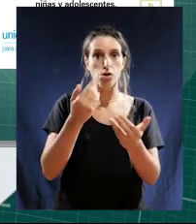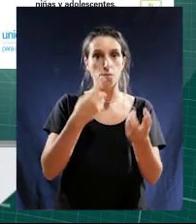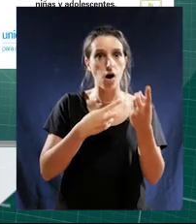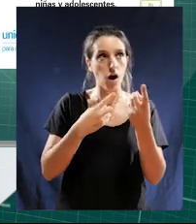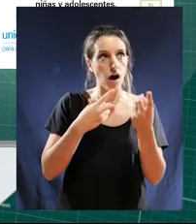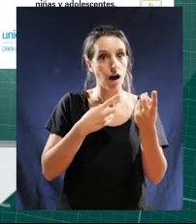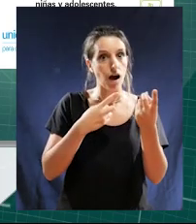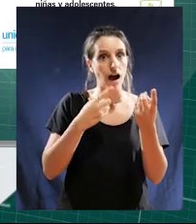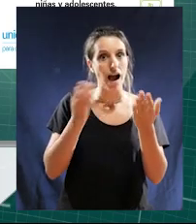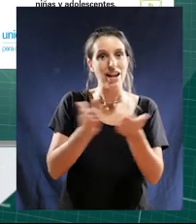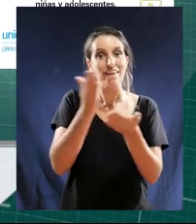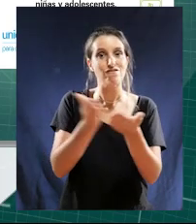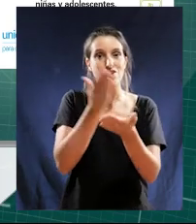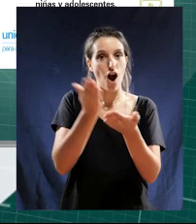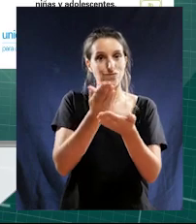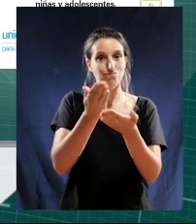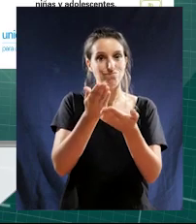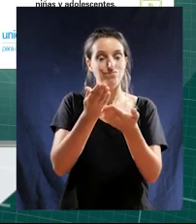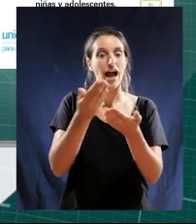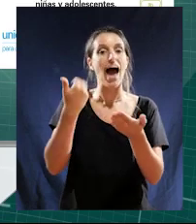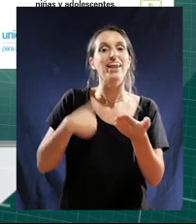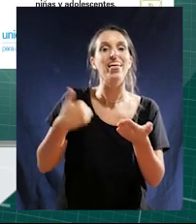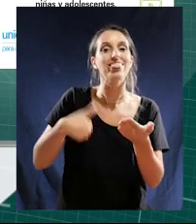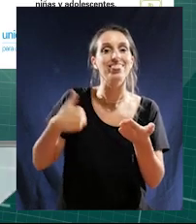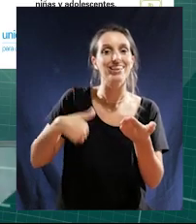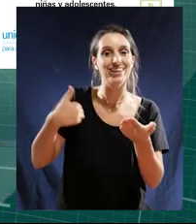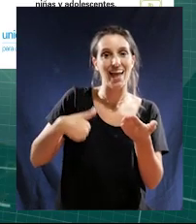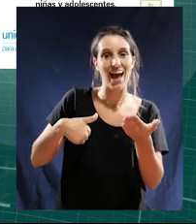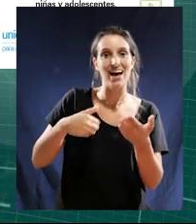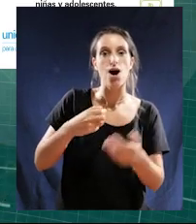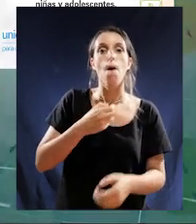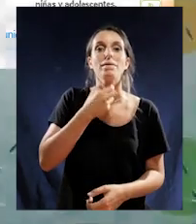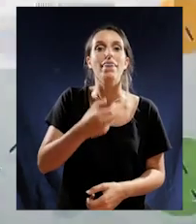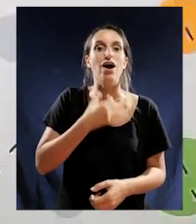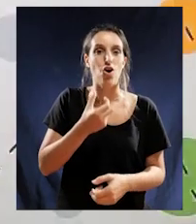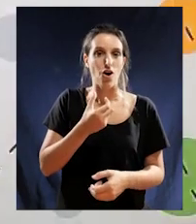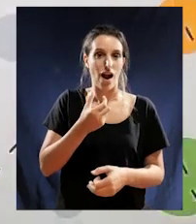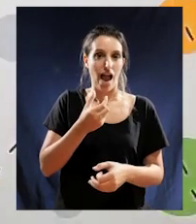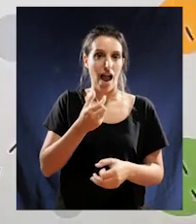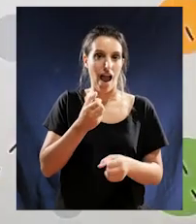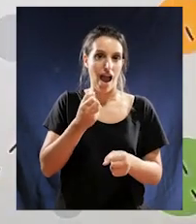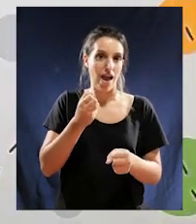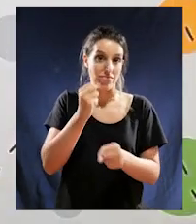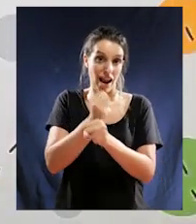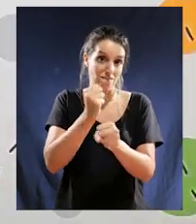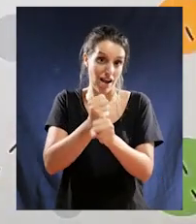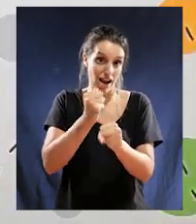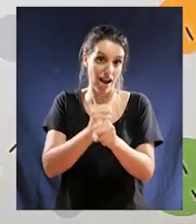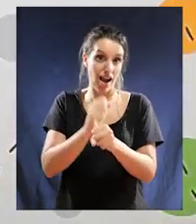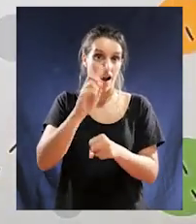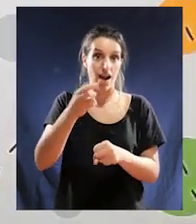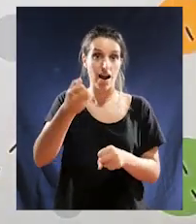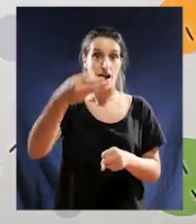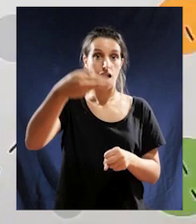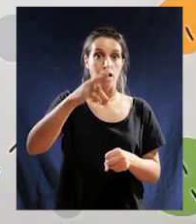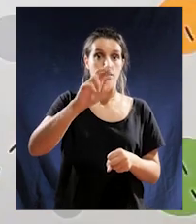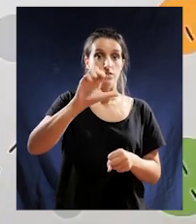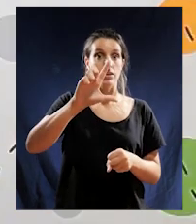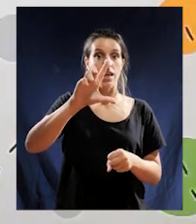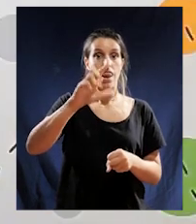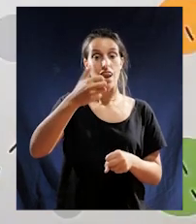También preparando esta conversación, recuperé un artículo de una pedagoga argentina, Gabriela Dicker,